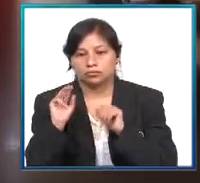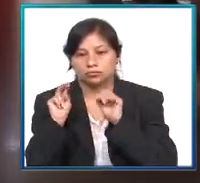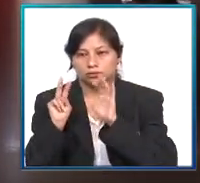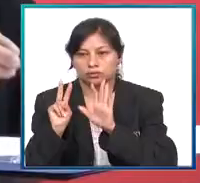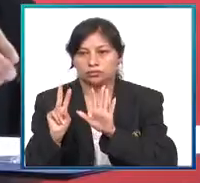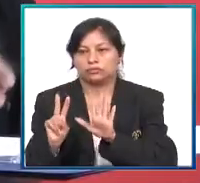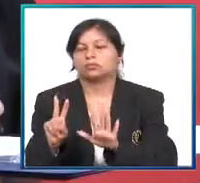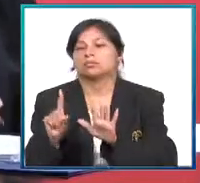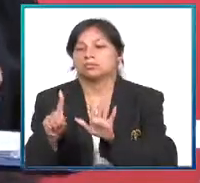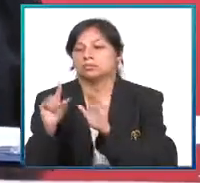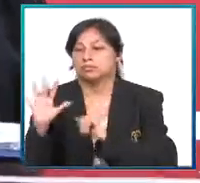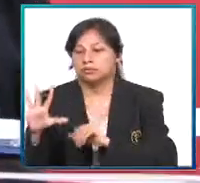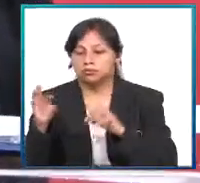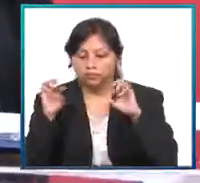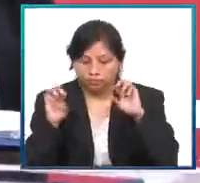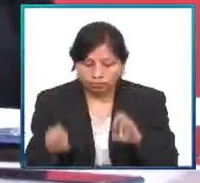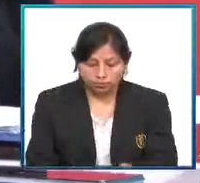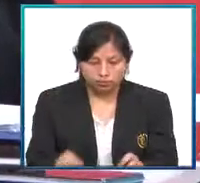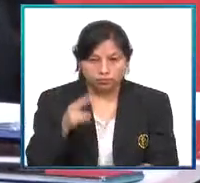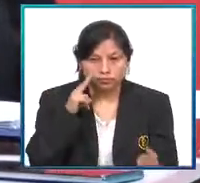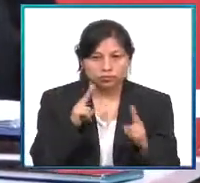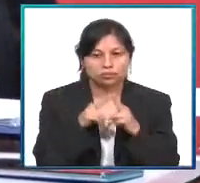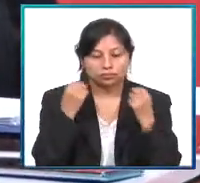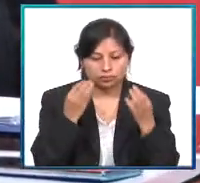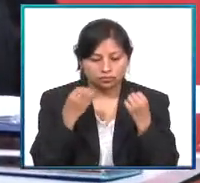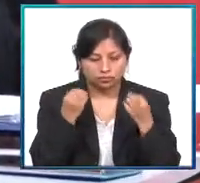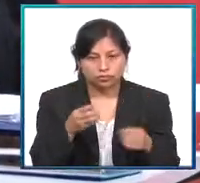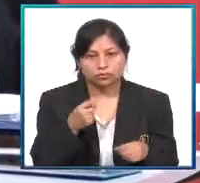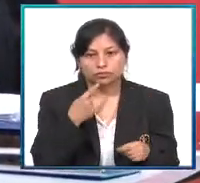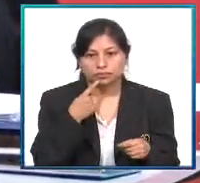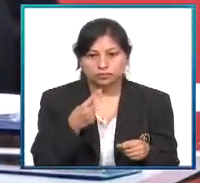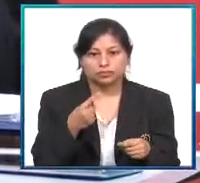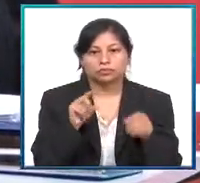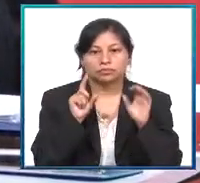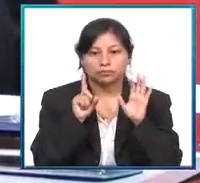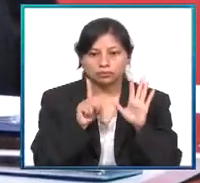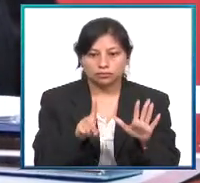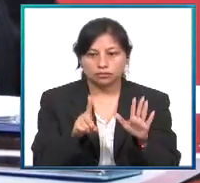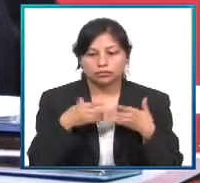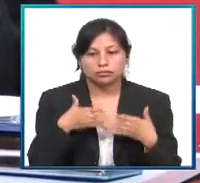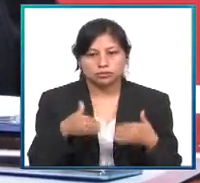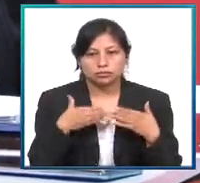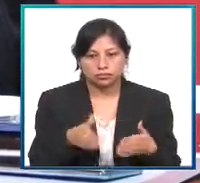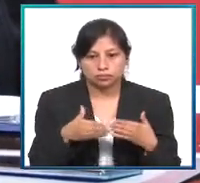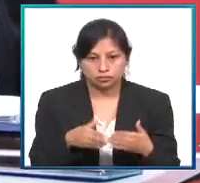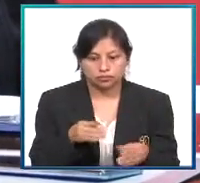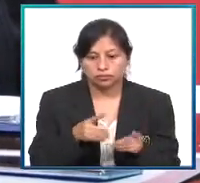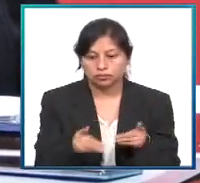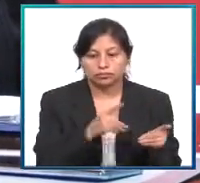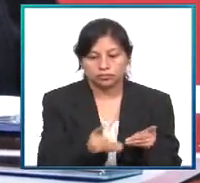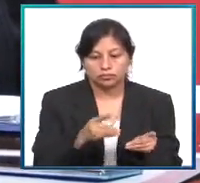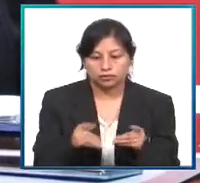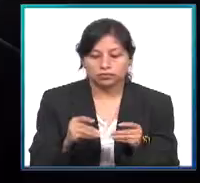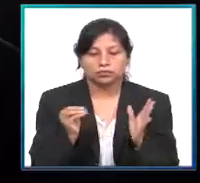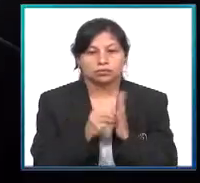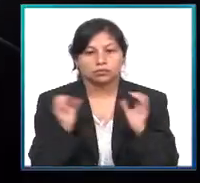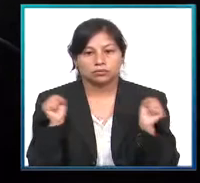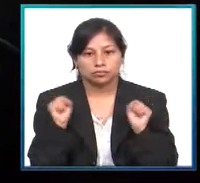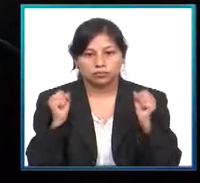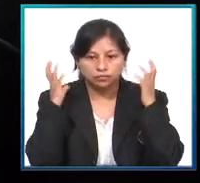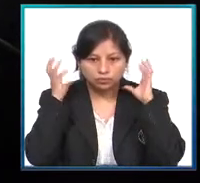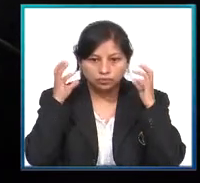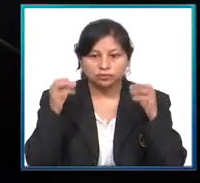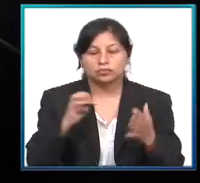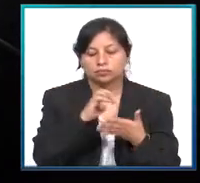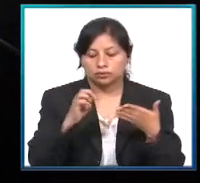85.665 personas. El director de Migración también informó que desde el 6 de octubre ya se atiende en las sedes departamentales de Quetzaltenango, Chiquimula